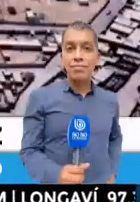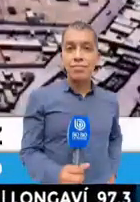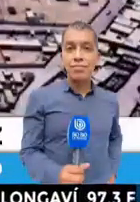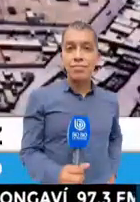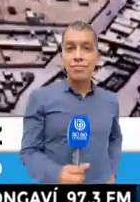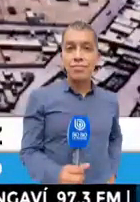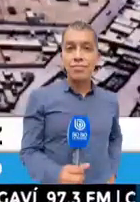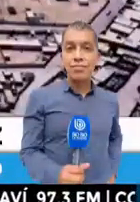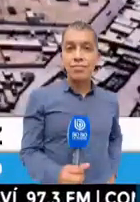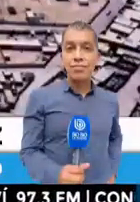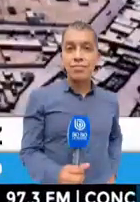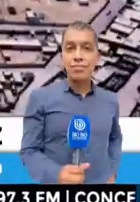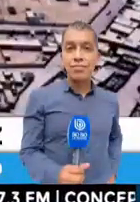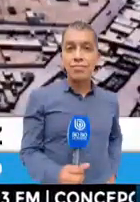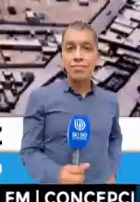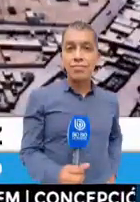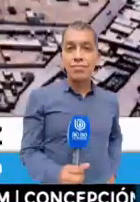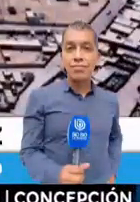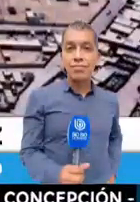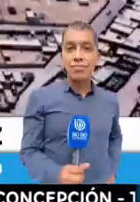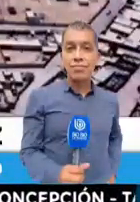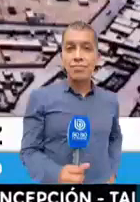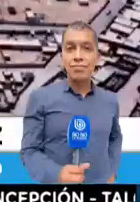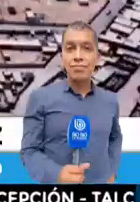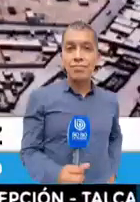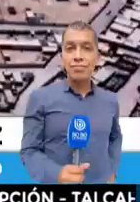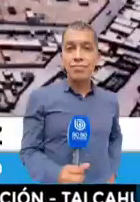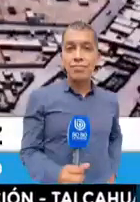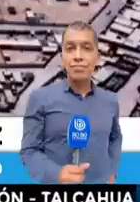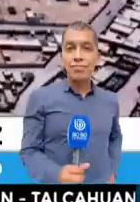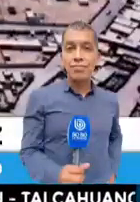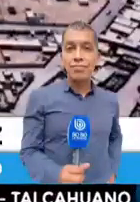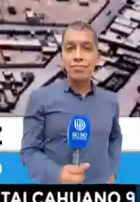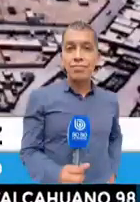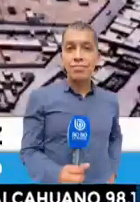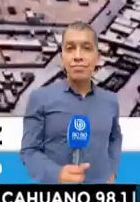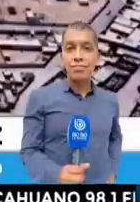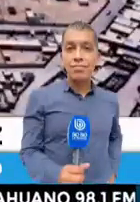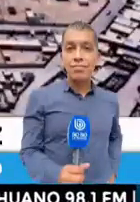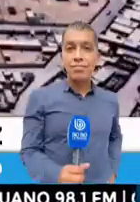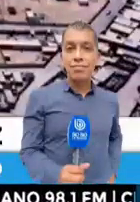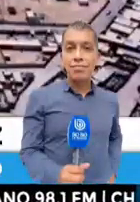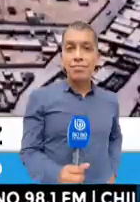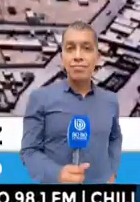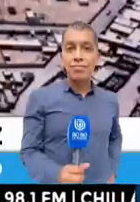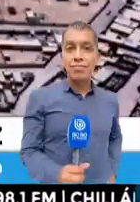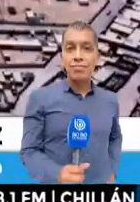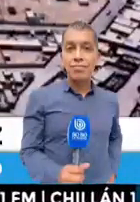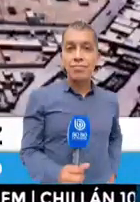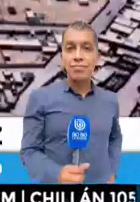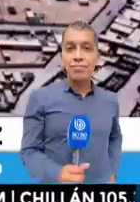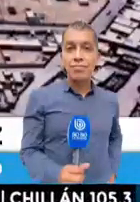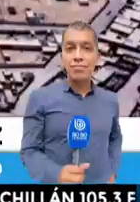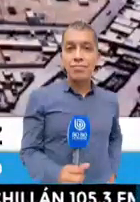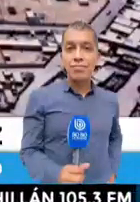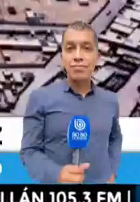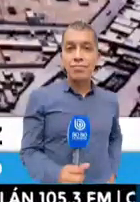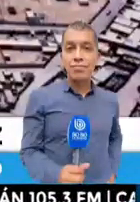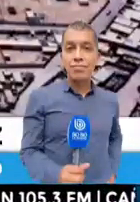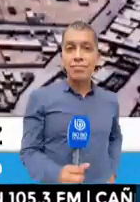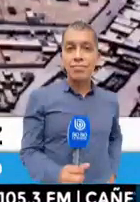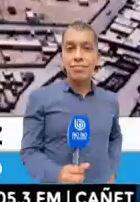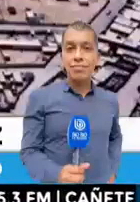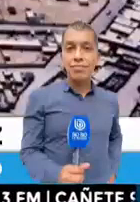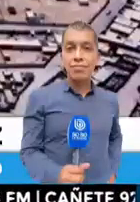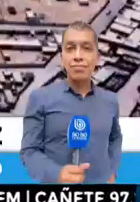de seguridad instaladas, todavía hay un proyecto que está incipiente en esa materia. Indica la fiscal que es bastante preocupante la situación por la cantidad